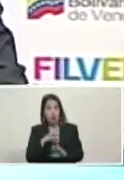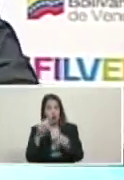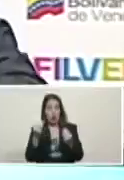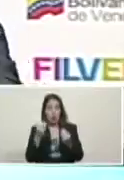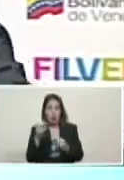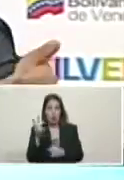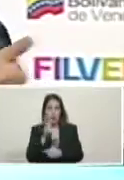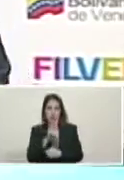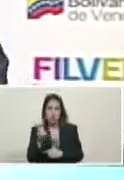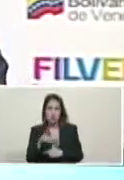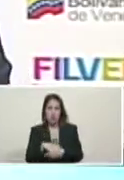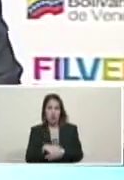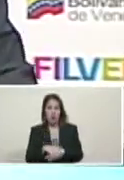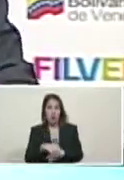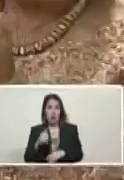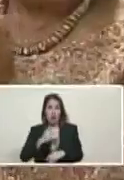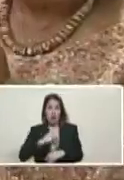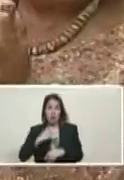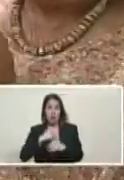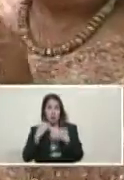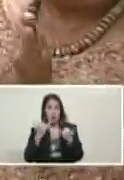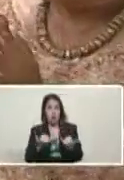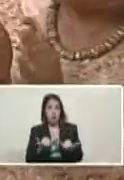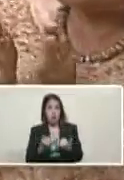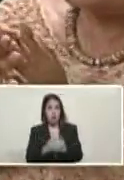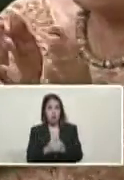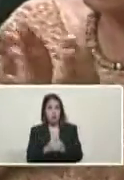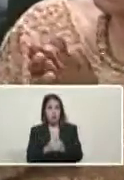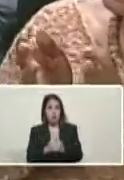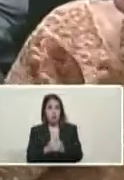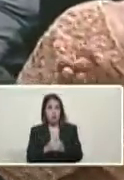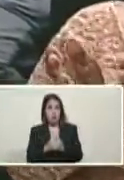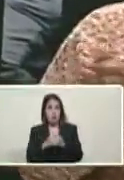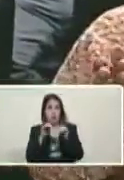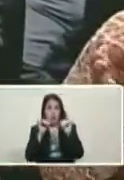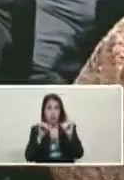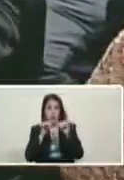Venezuela. Aprovechemos esto. Y en ese marco,